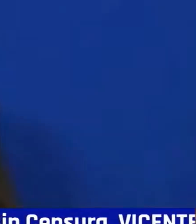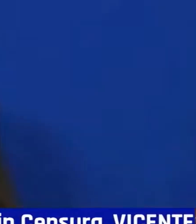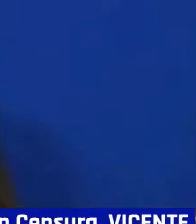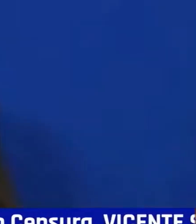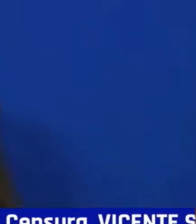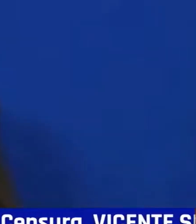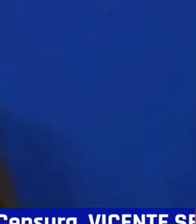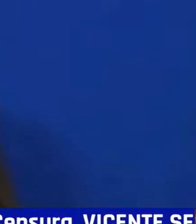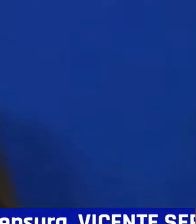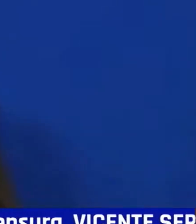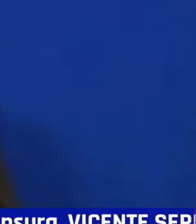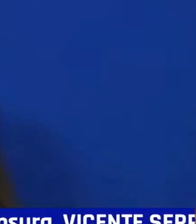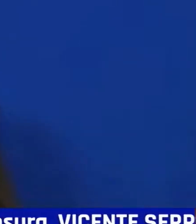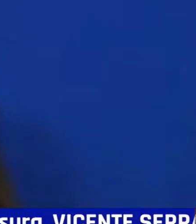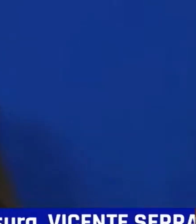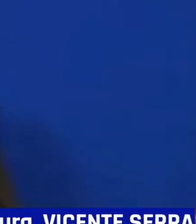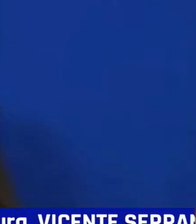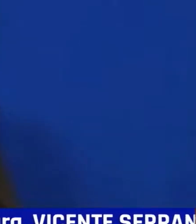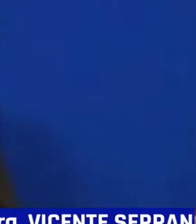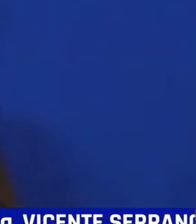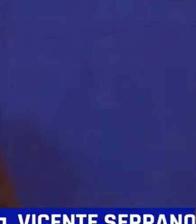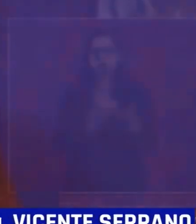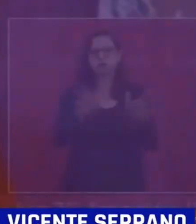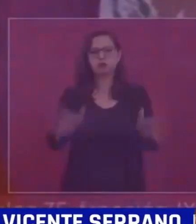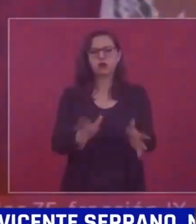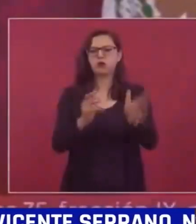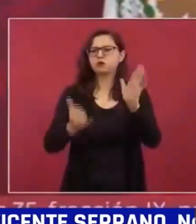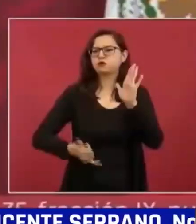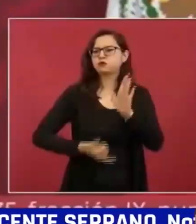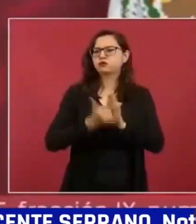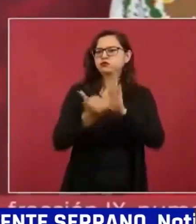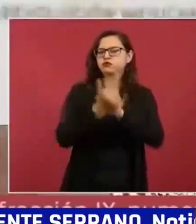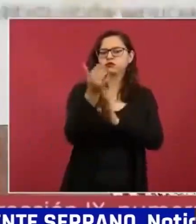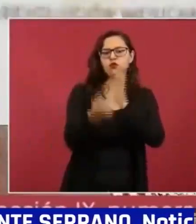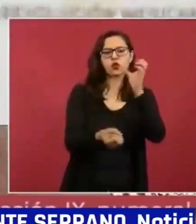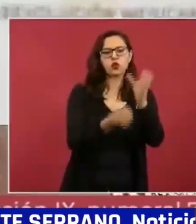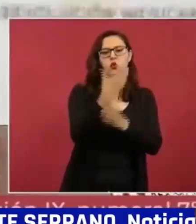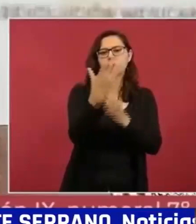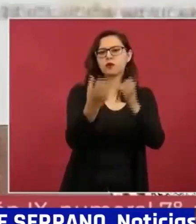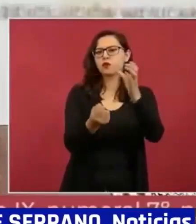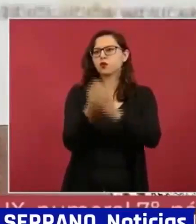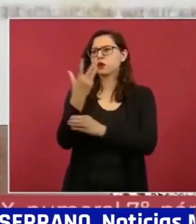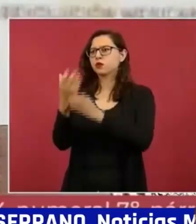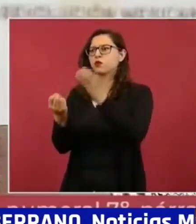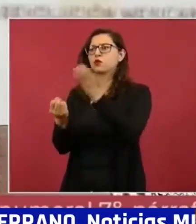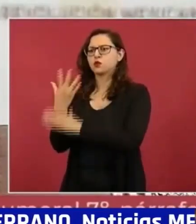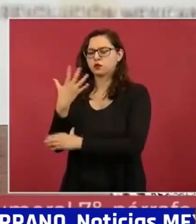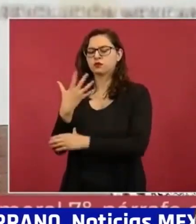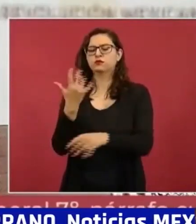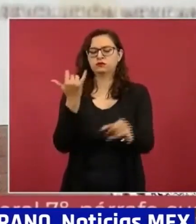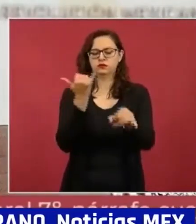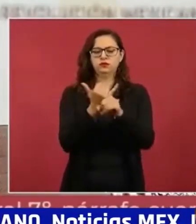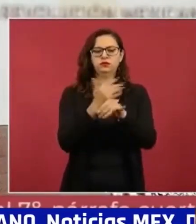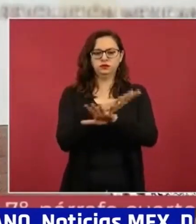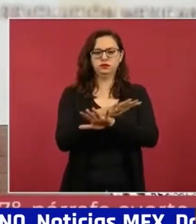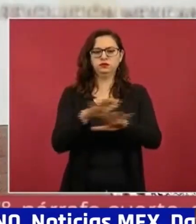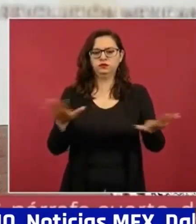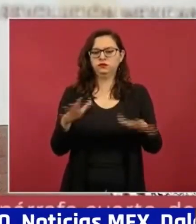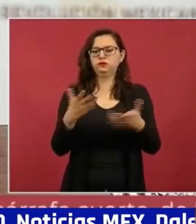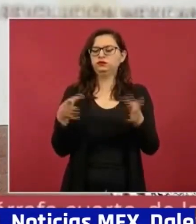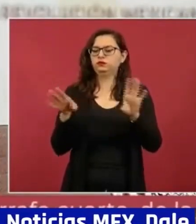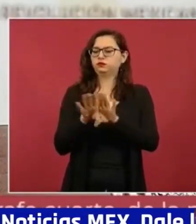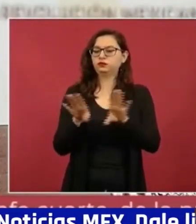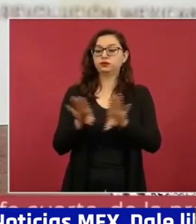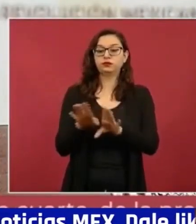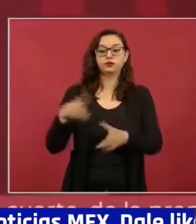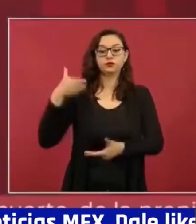de México ignorante, aldeano, y cuanto adjetivo se le ocurre al presidente